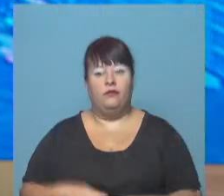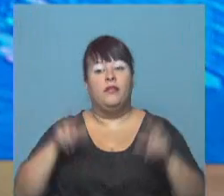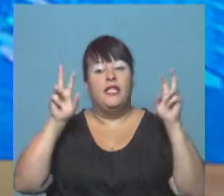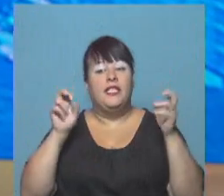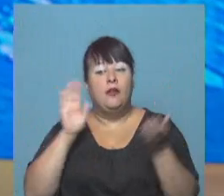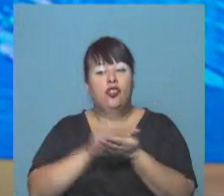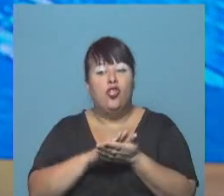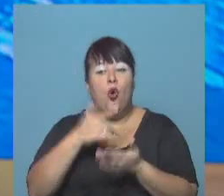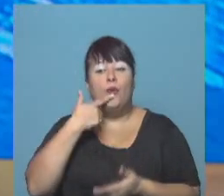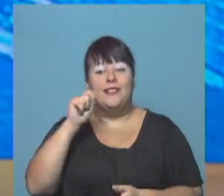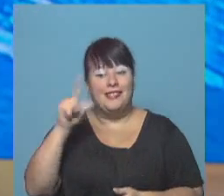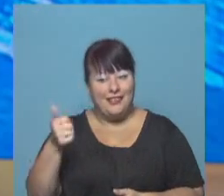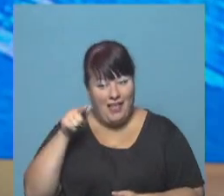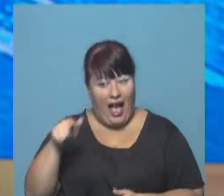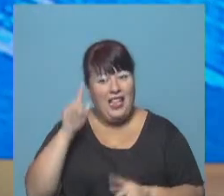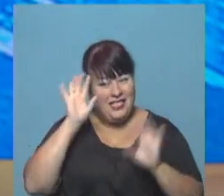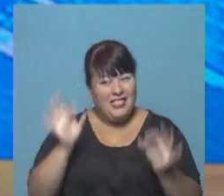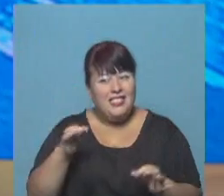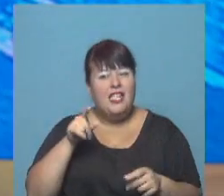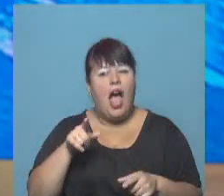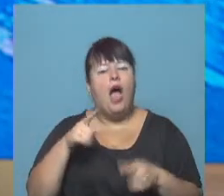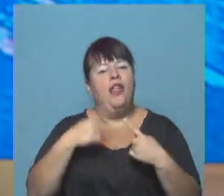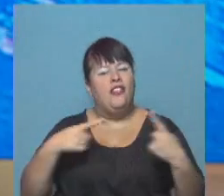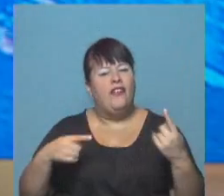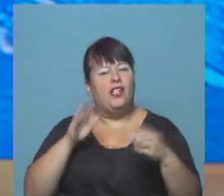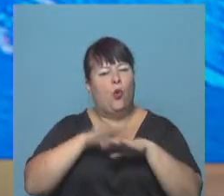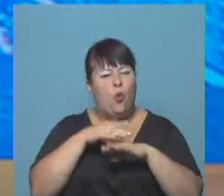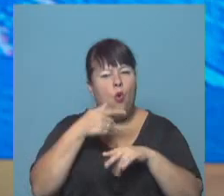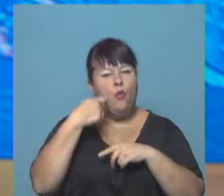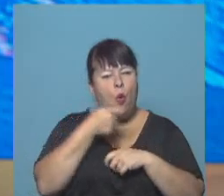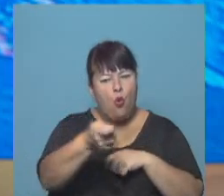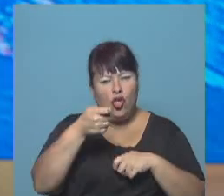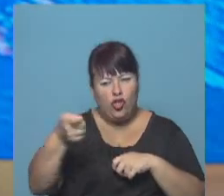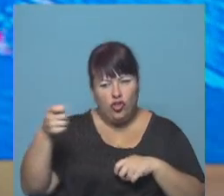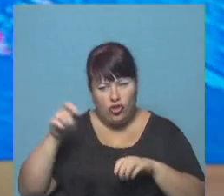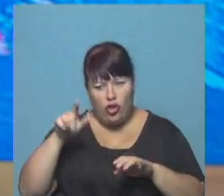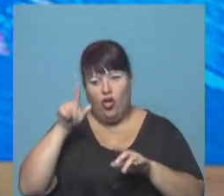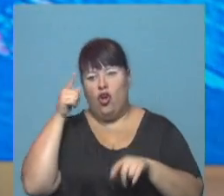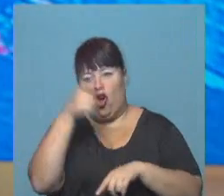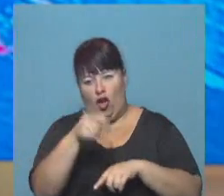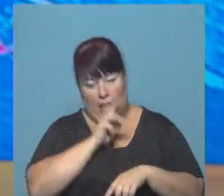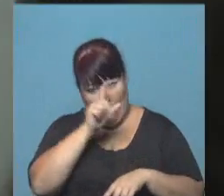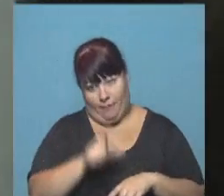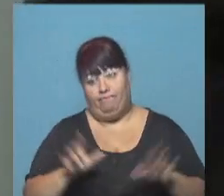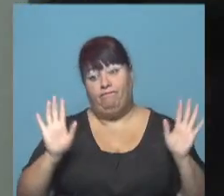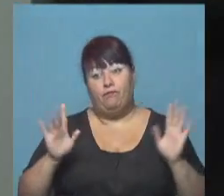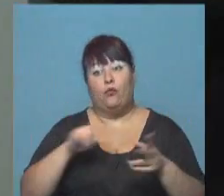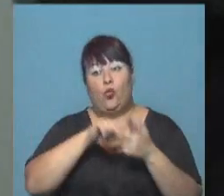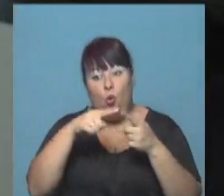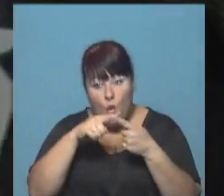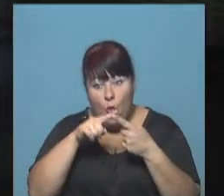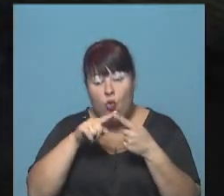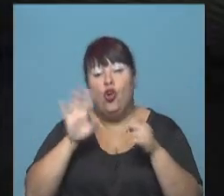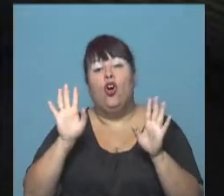tema es Milagro Sala y ustedes saben que tiene varios procesos llevados a cabo en su contra, por el cual por uno de ellos